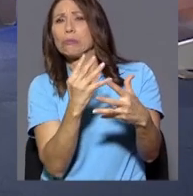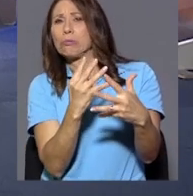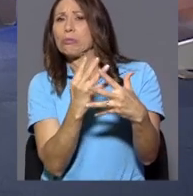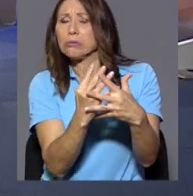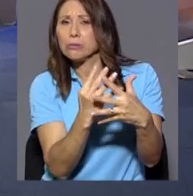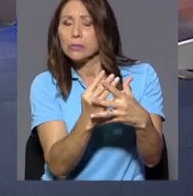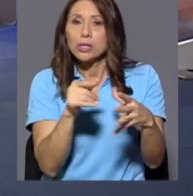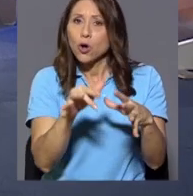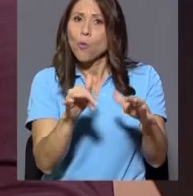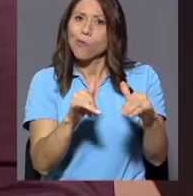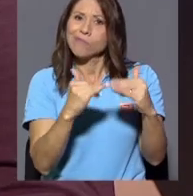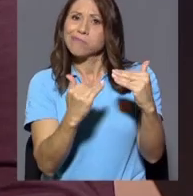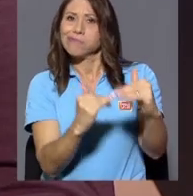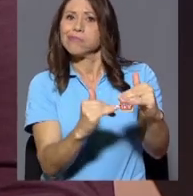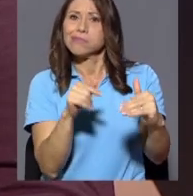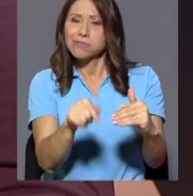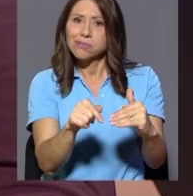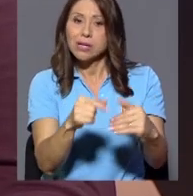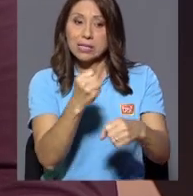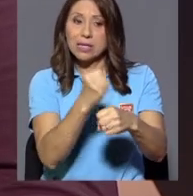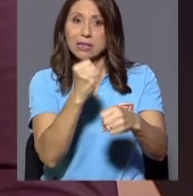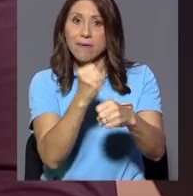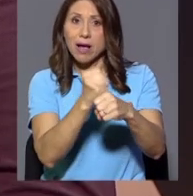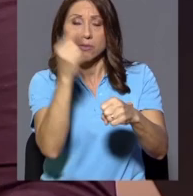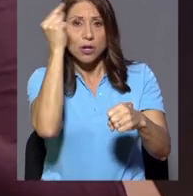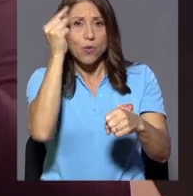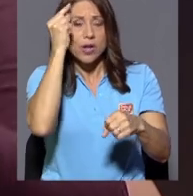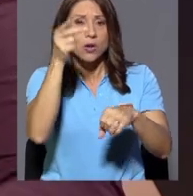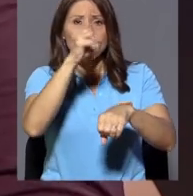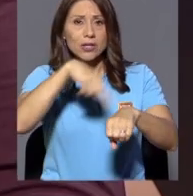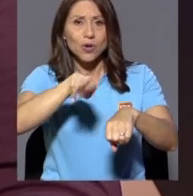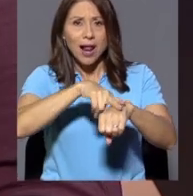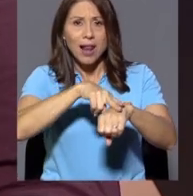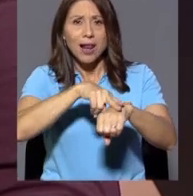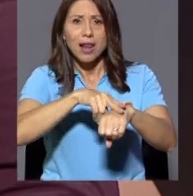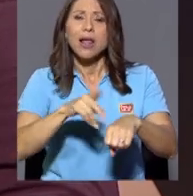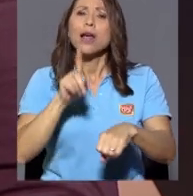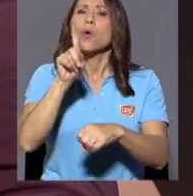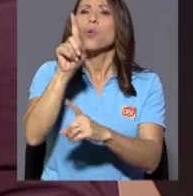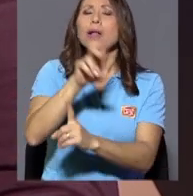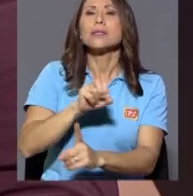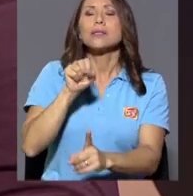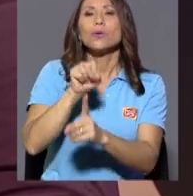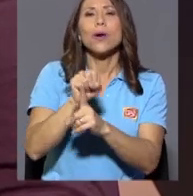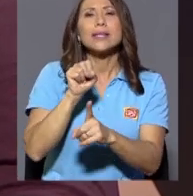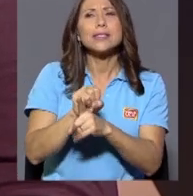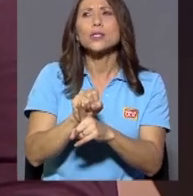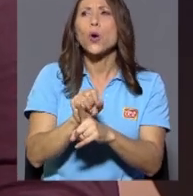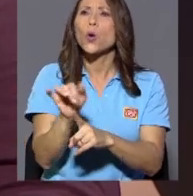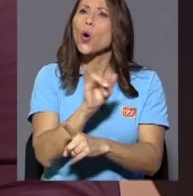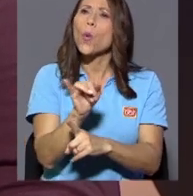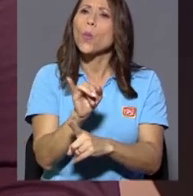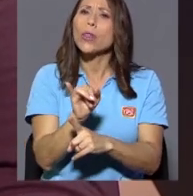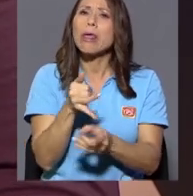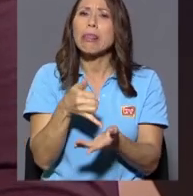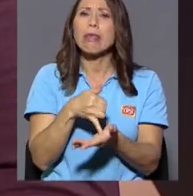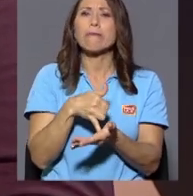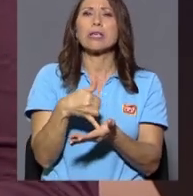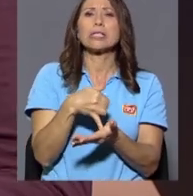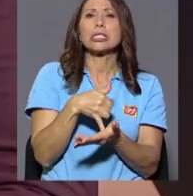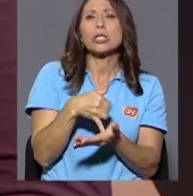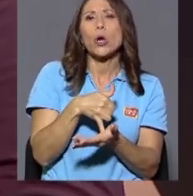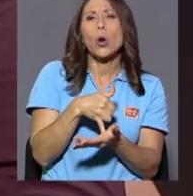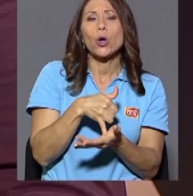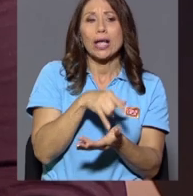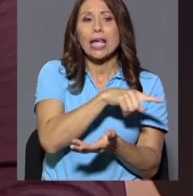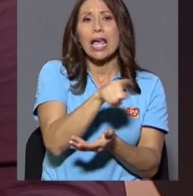del gobierno nacional y ponerlos nosotros diríamos en una situación de indefensión de